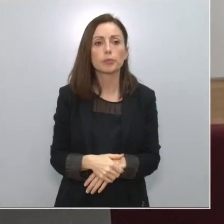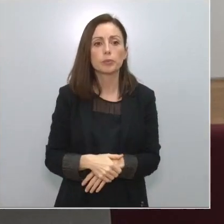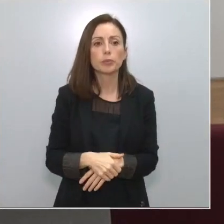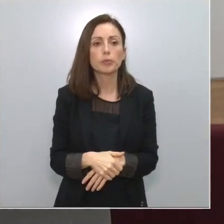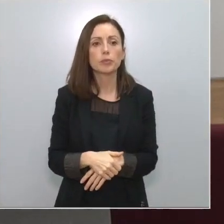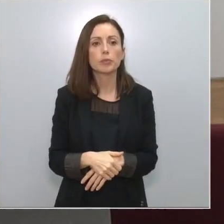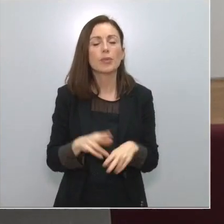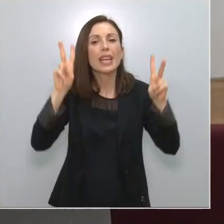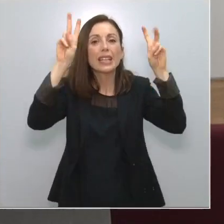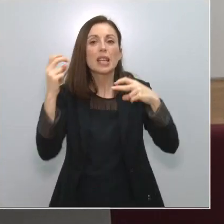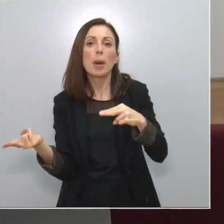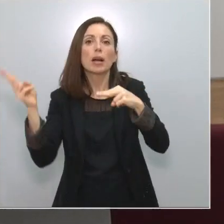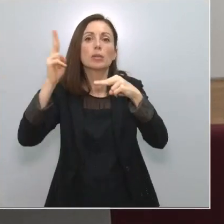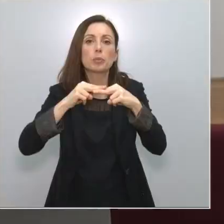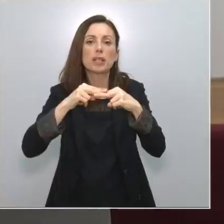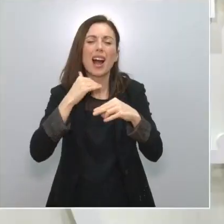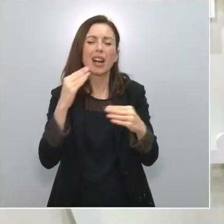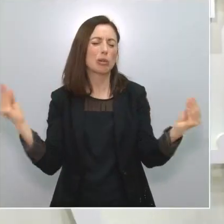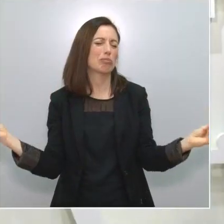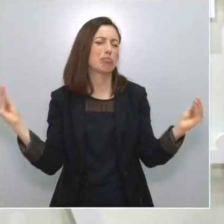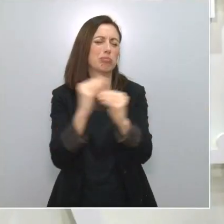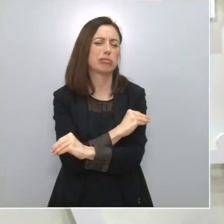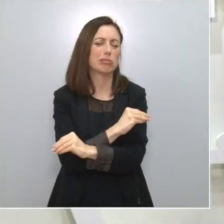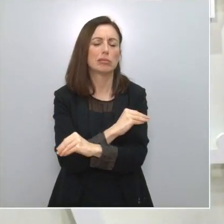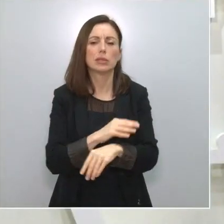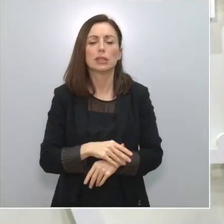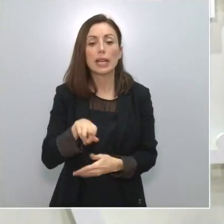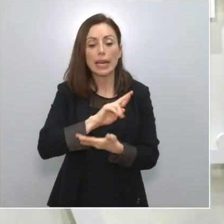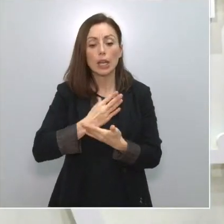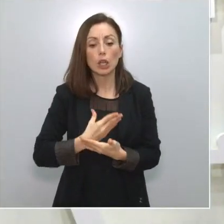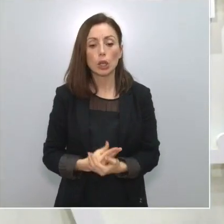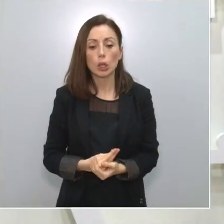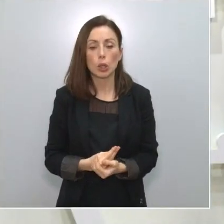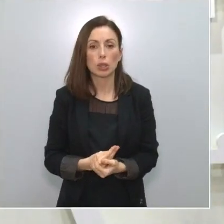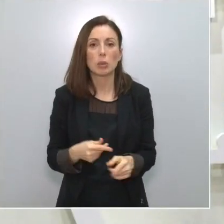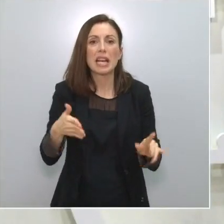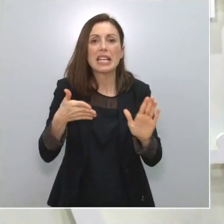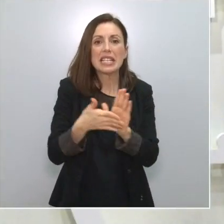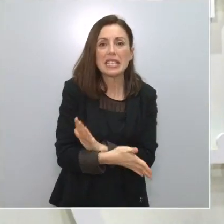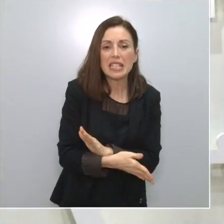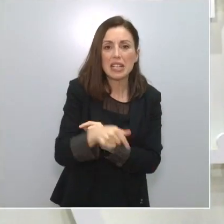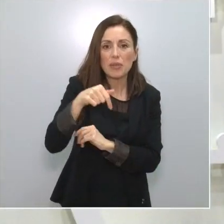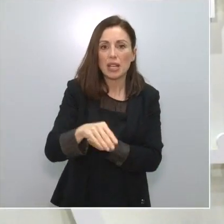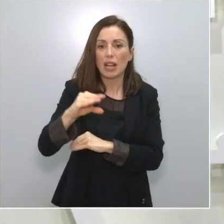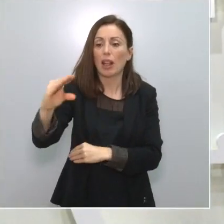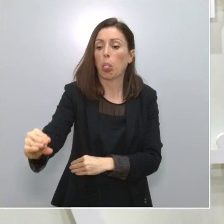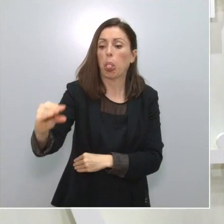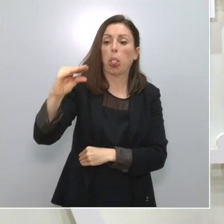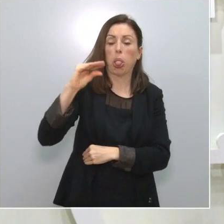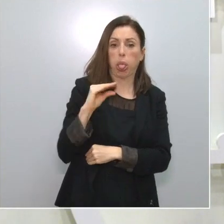pregunta una cierta incongruencia. Mire, la región de Murcia es una región infradotada y una región